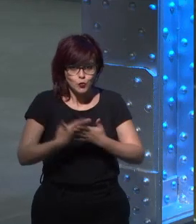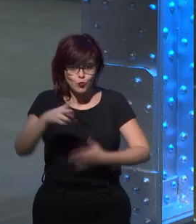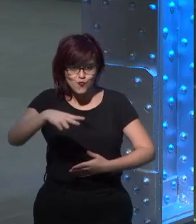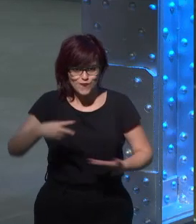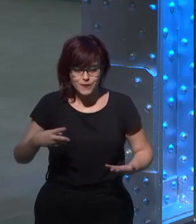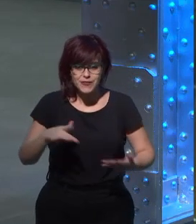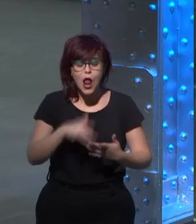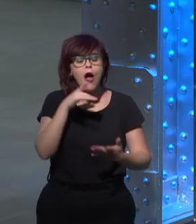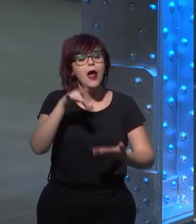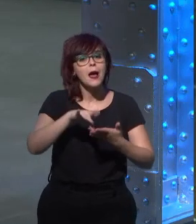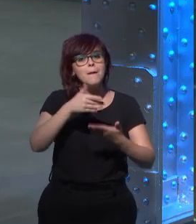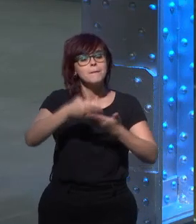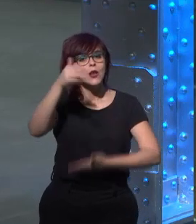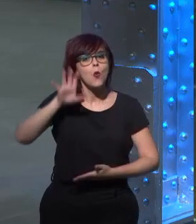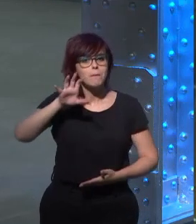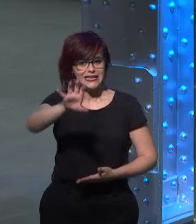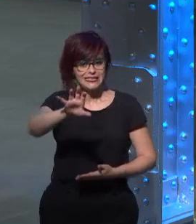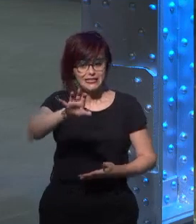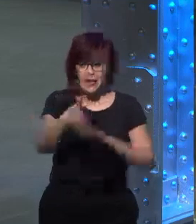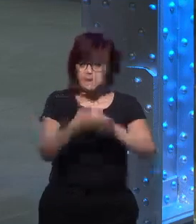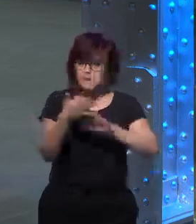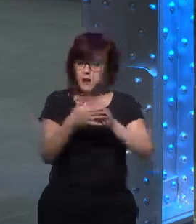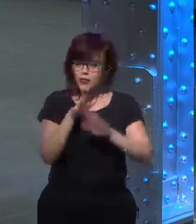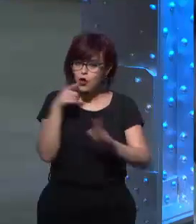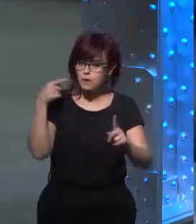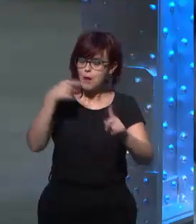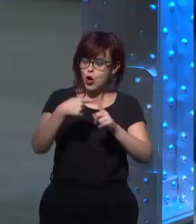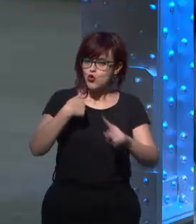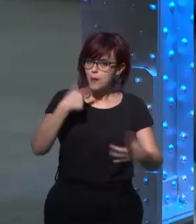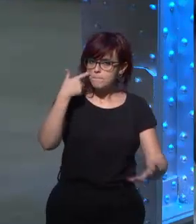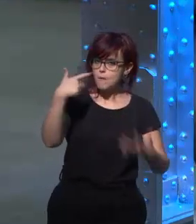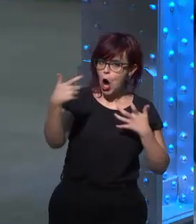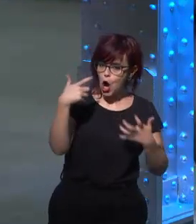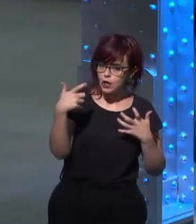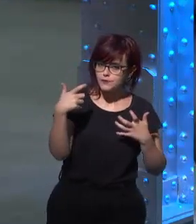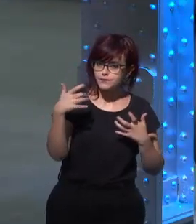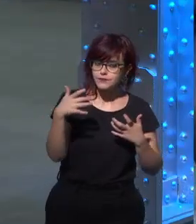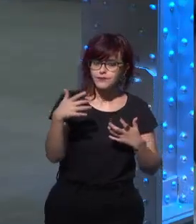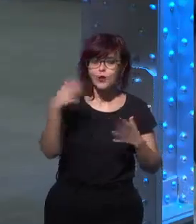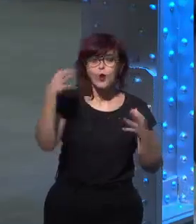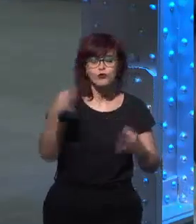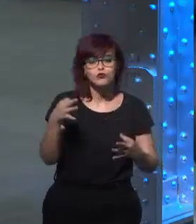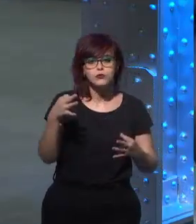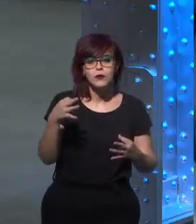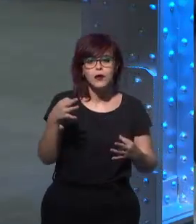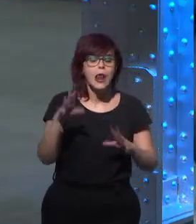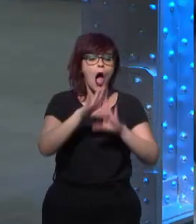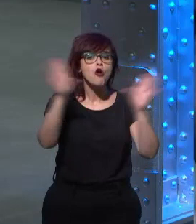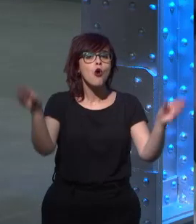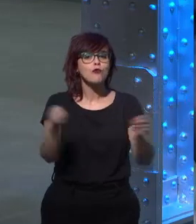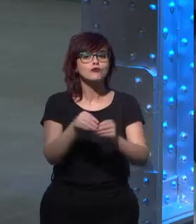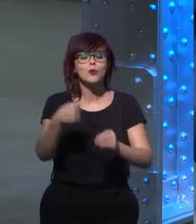leí un artículo en El País, perdona que haga referencia a esto, pero a mí me impactó bastante, ¿no? Y decía, en términos generales, la conclusión